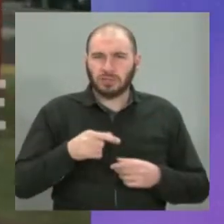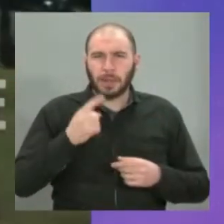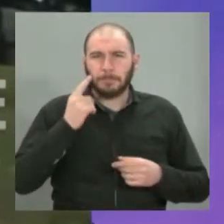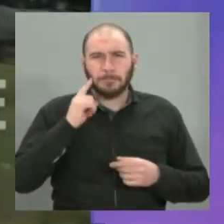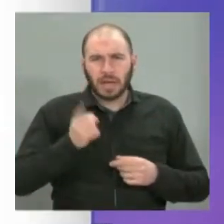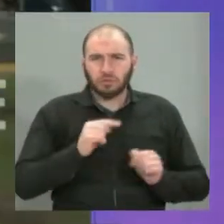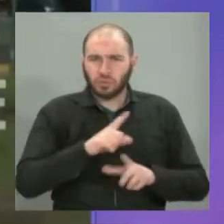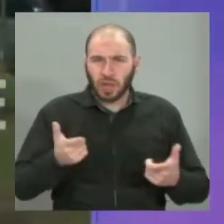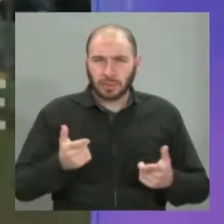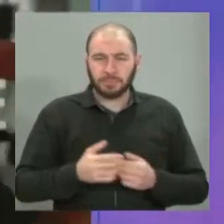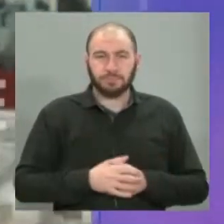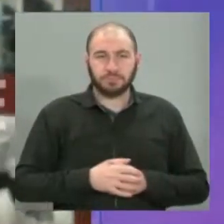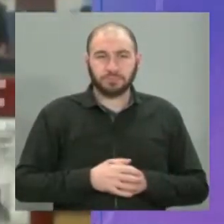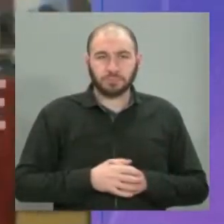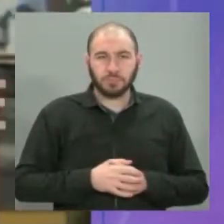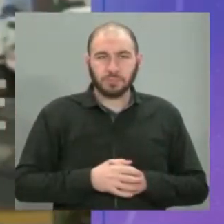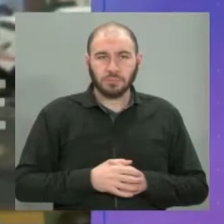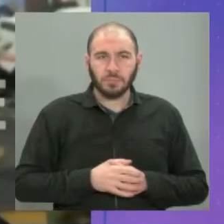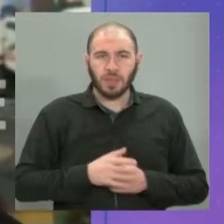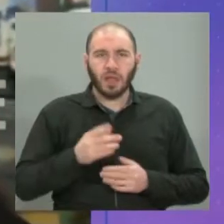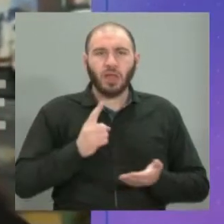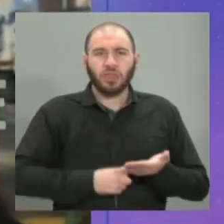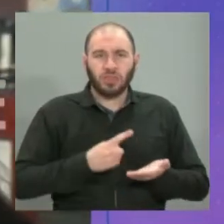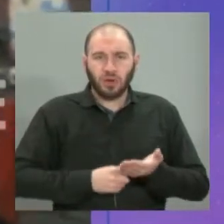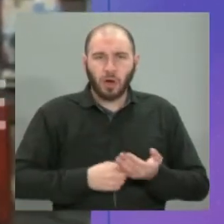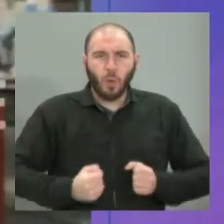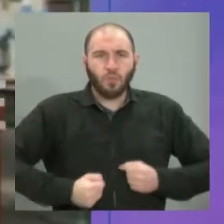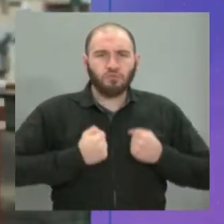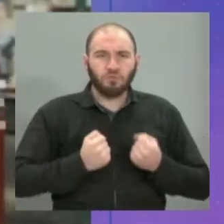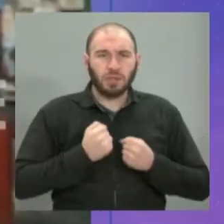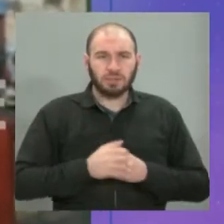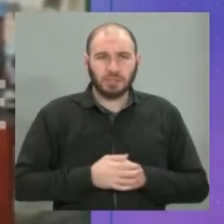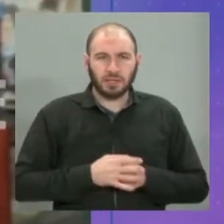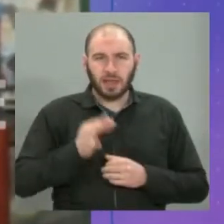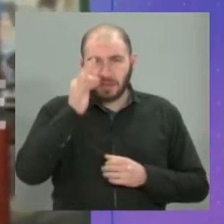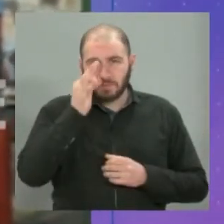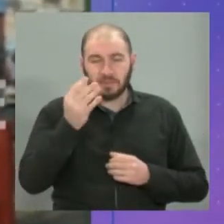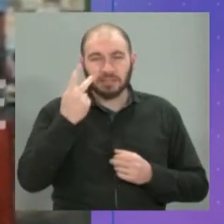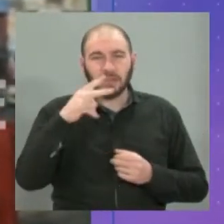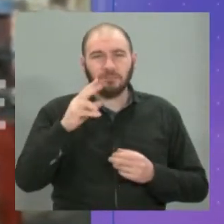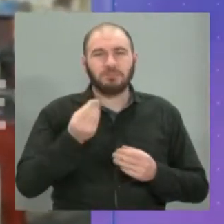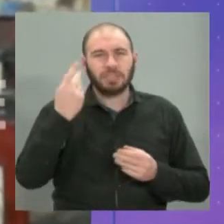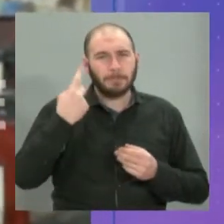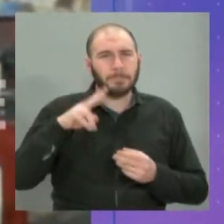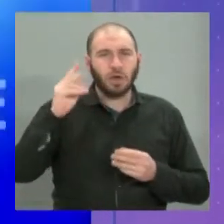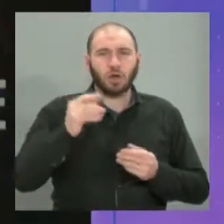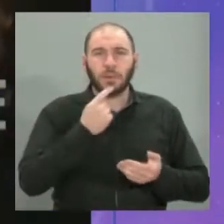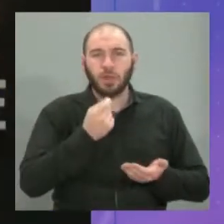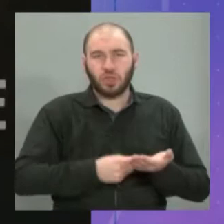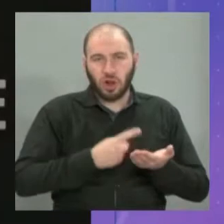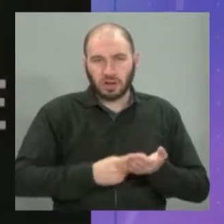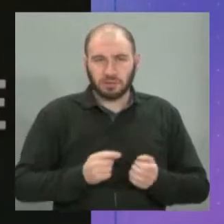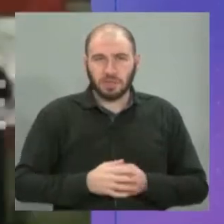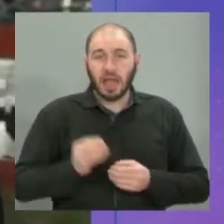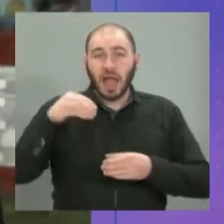inofensivo, pequeño. Realmente una droga muy potente, 20 veces más adictiva que la cocaína y que